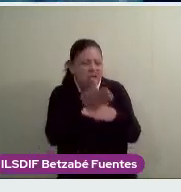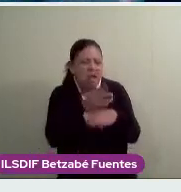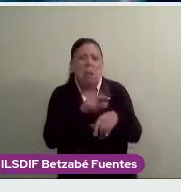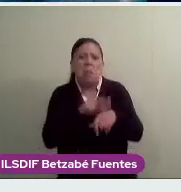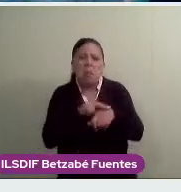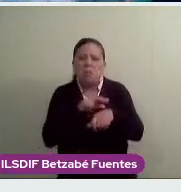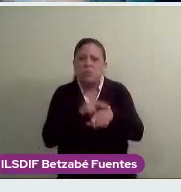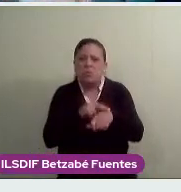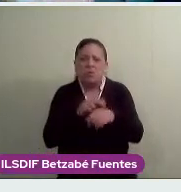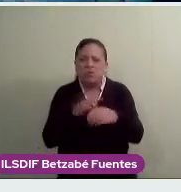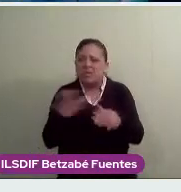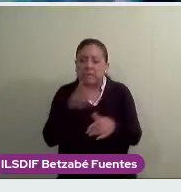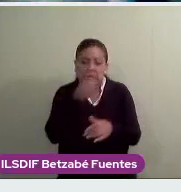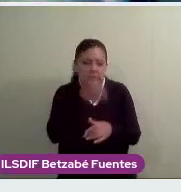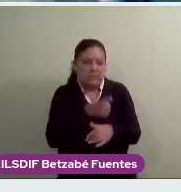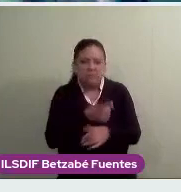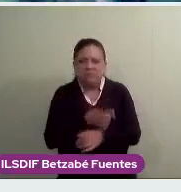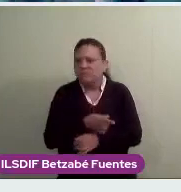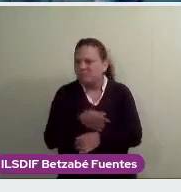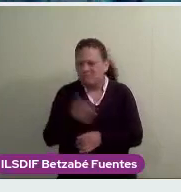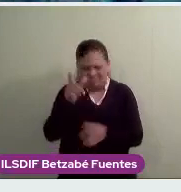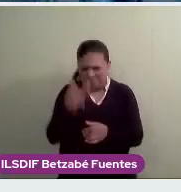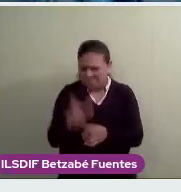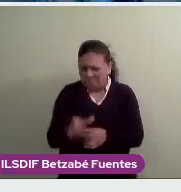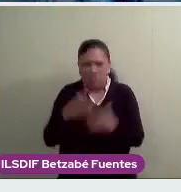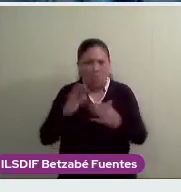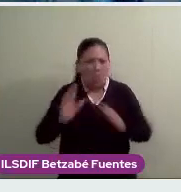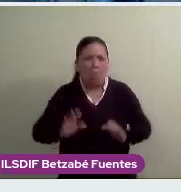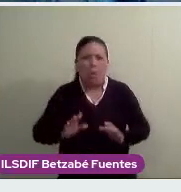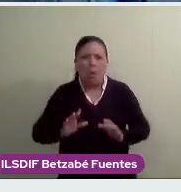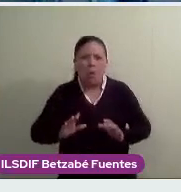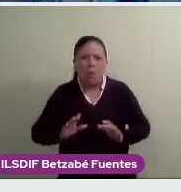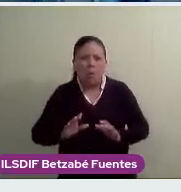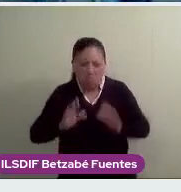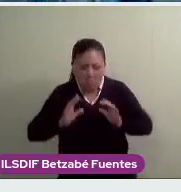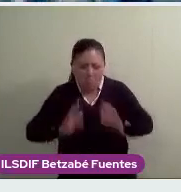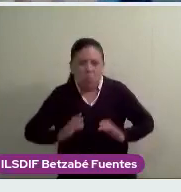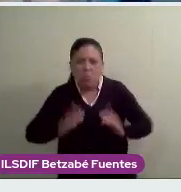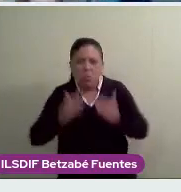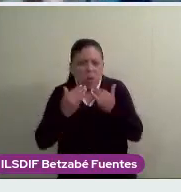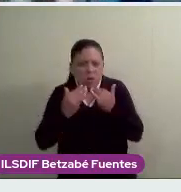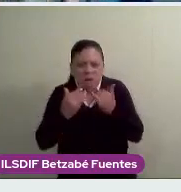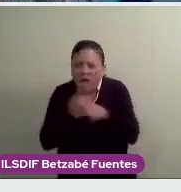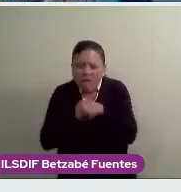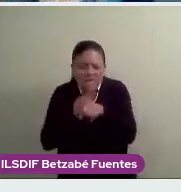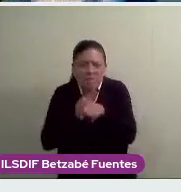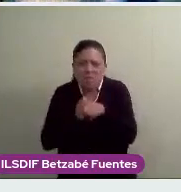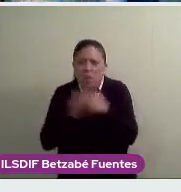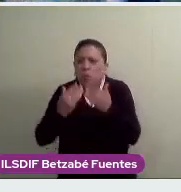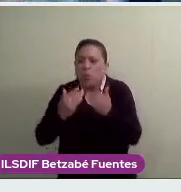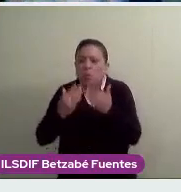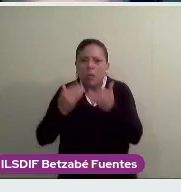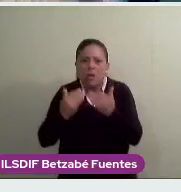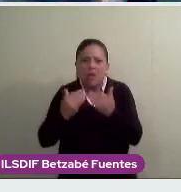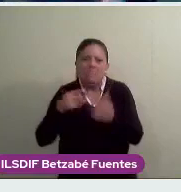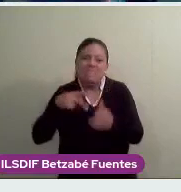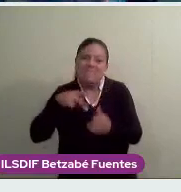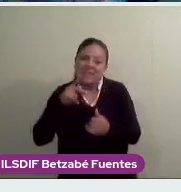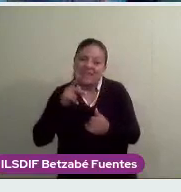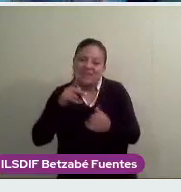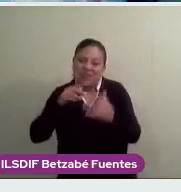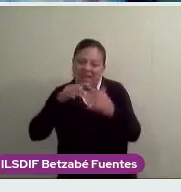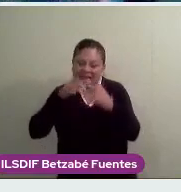tienes nada, ¿no? O sea, no es que no tengan nada, es que es una cuestión que su cerebro